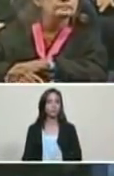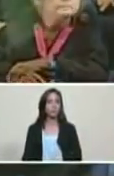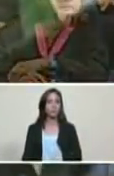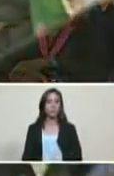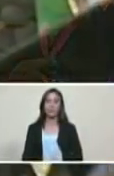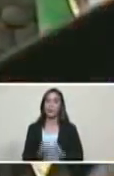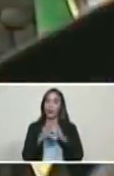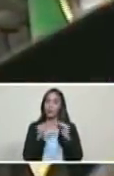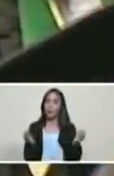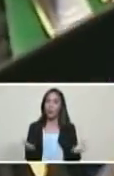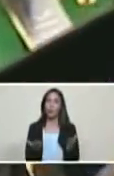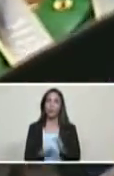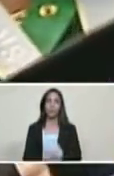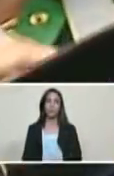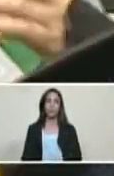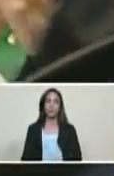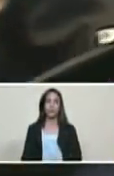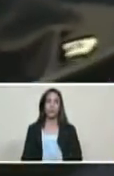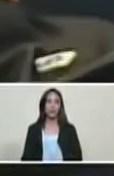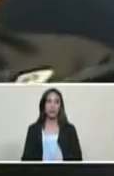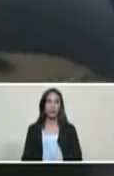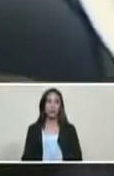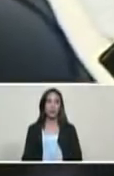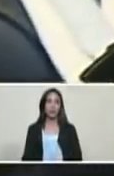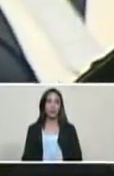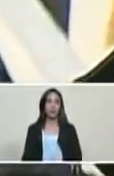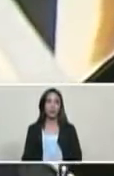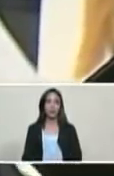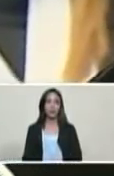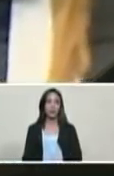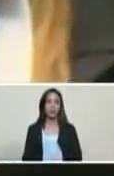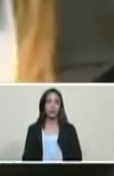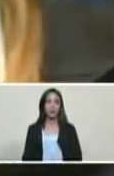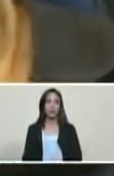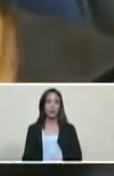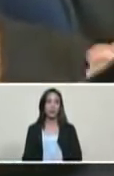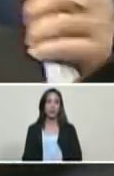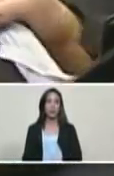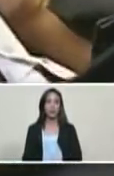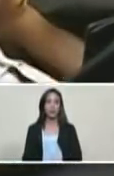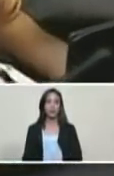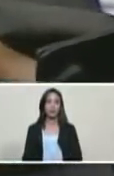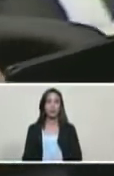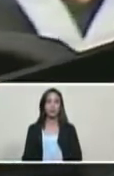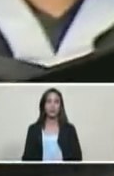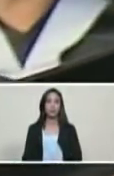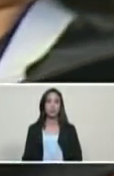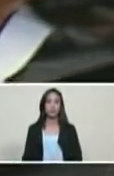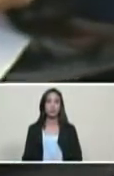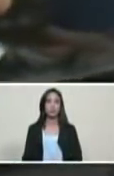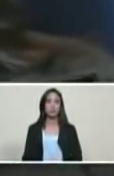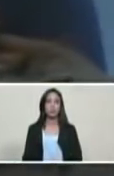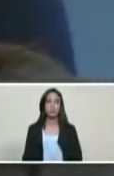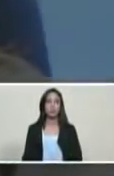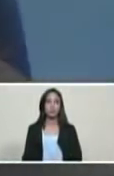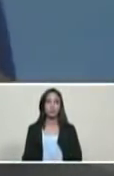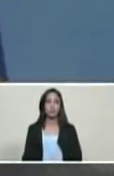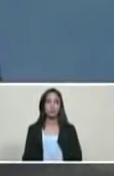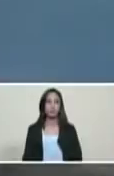garantizar el acceso a la educación inicial de nuestros bebecitos.